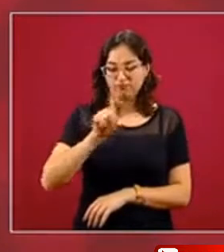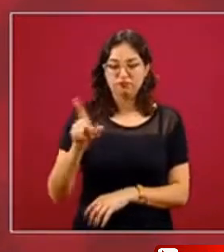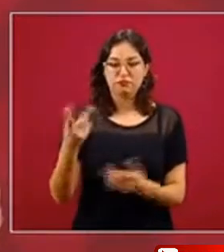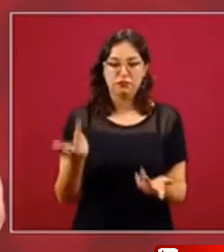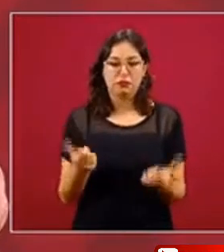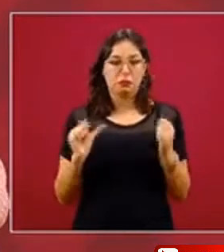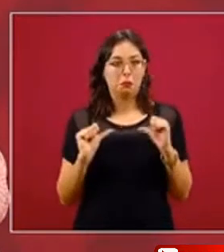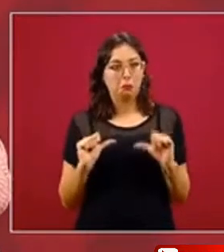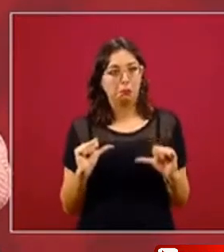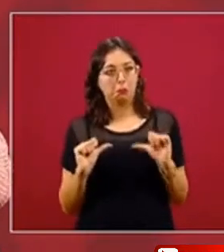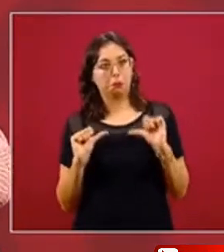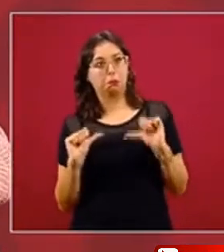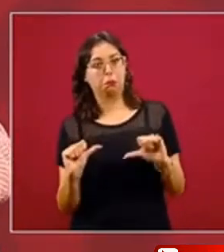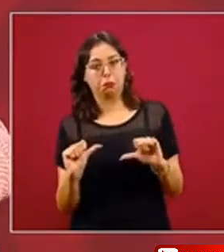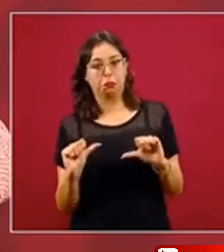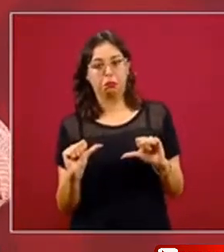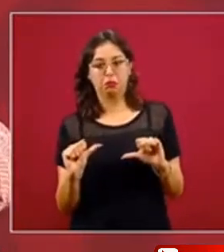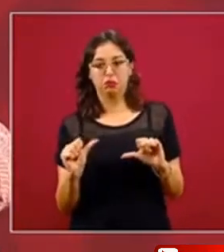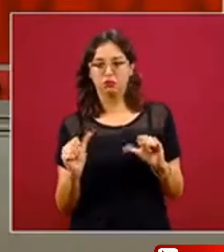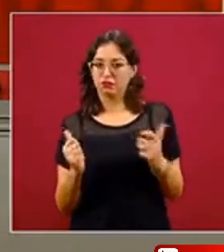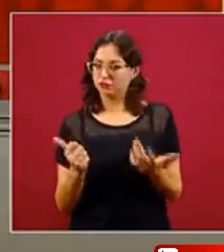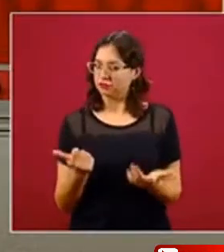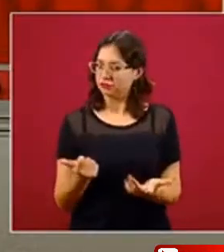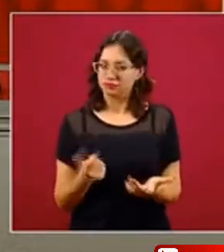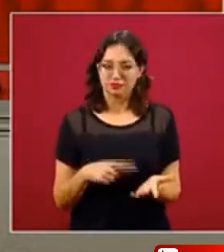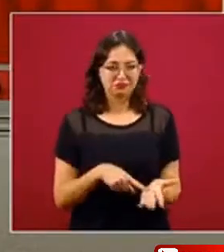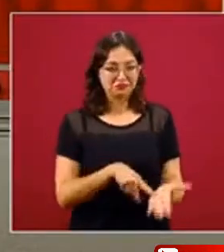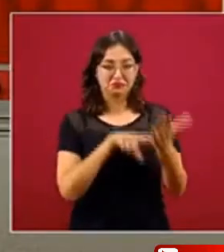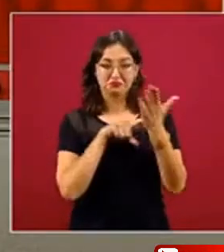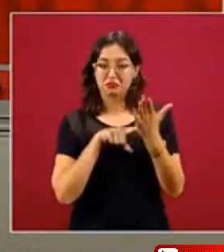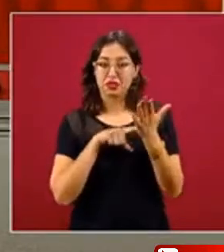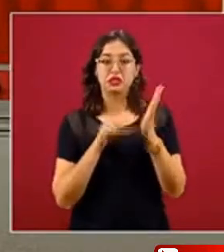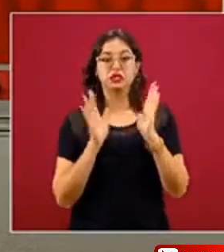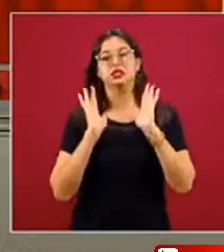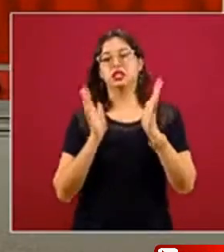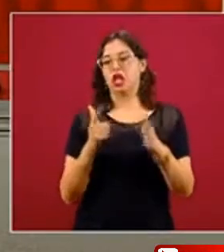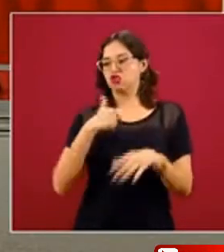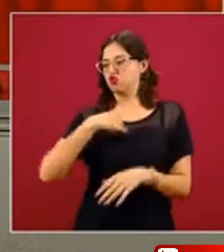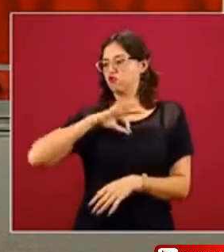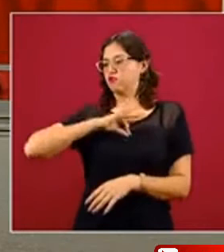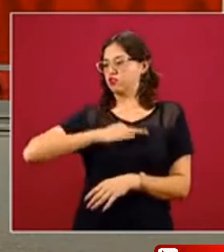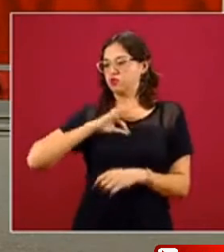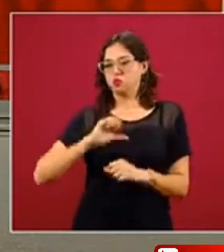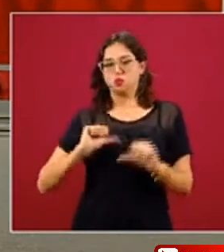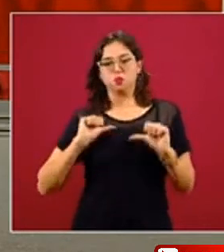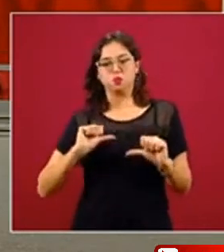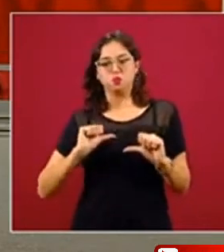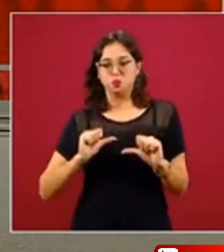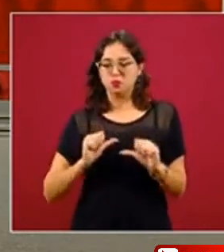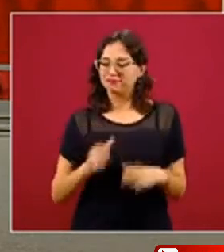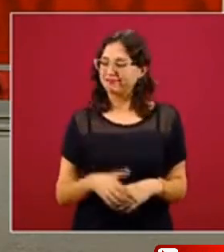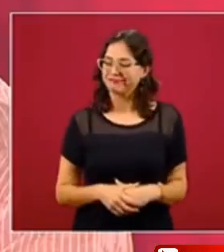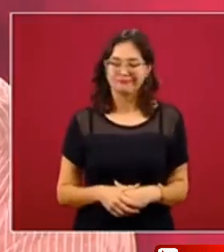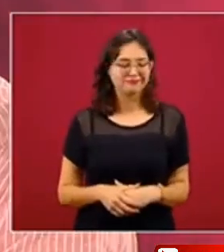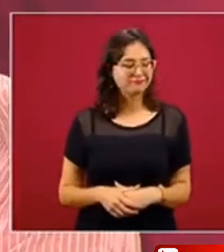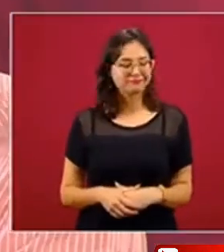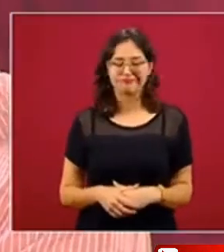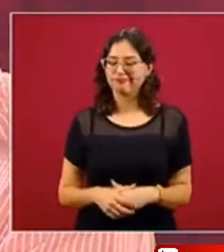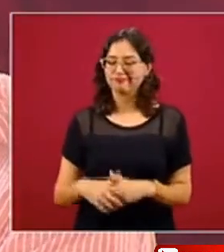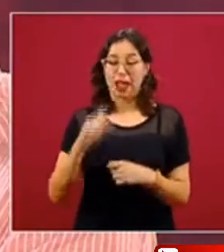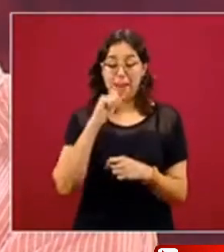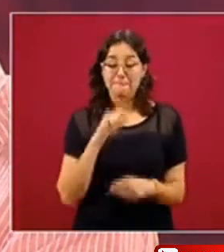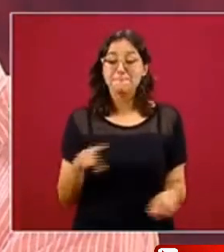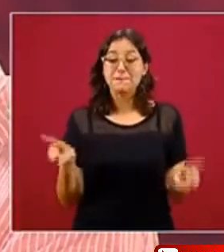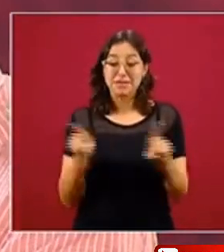de anticuerpos como demostrativas de la historia de infección, y mucho menos que se considere que